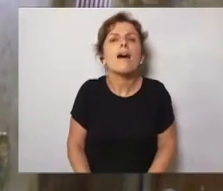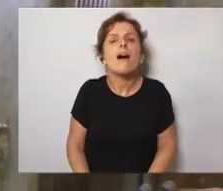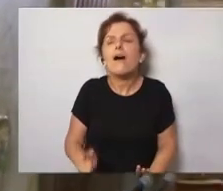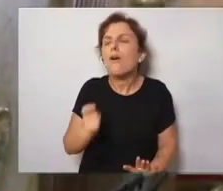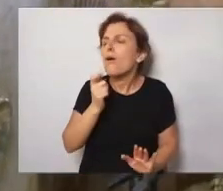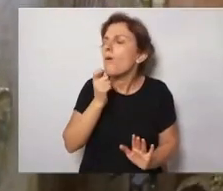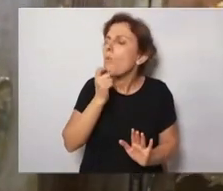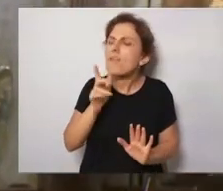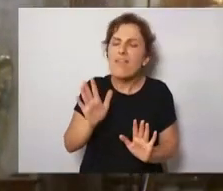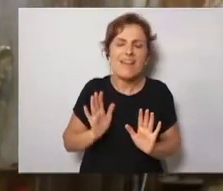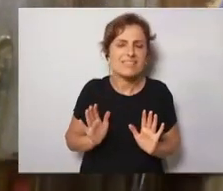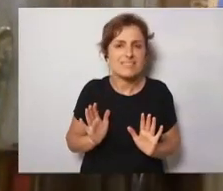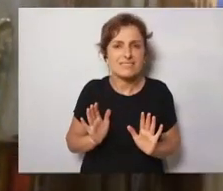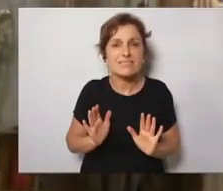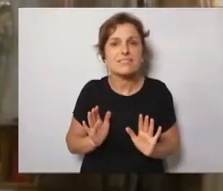por darle